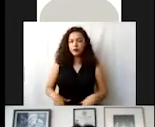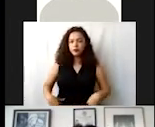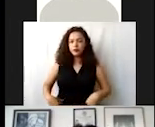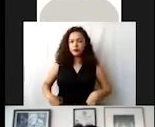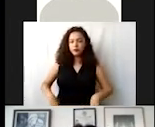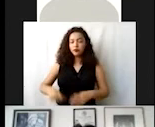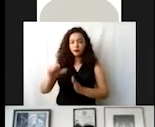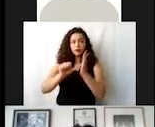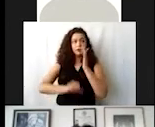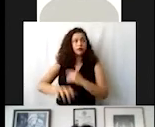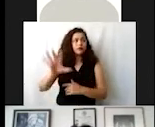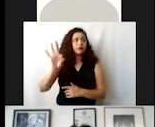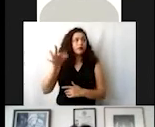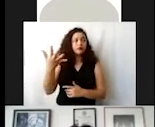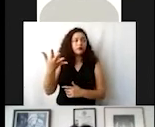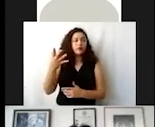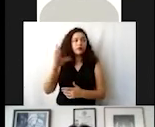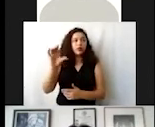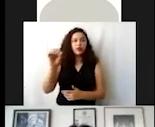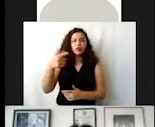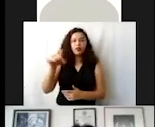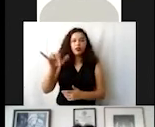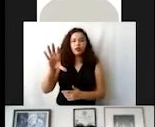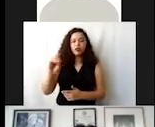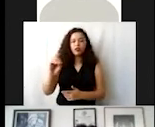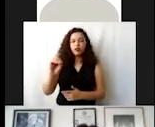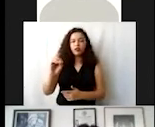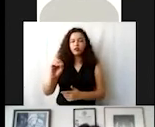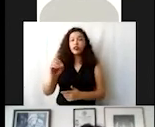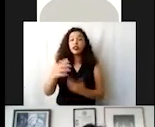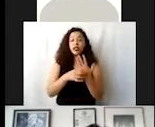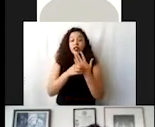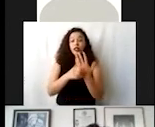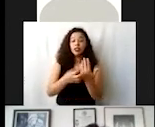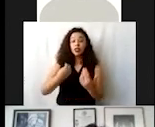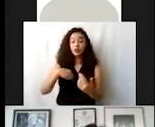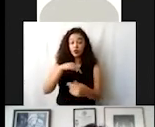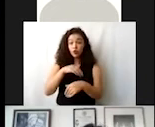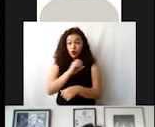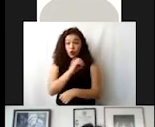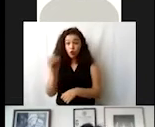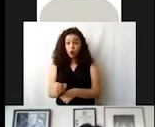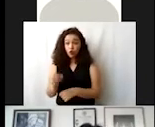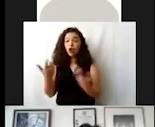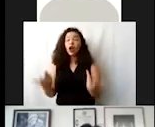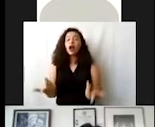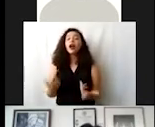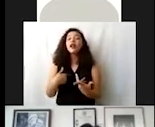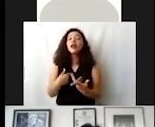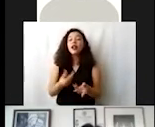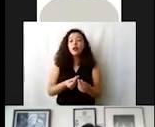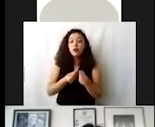artículo 45 del código nos dice que estamos obligados o a brindarle las